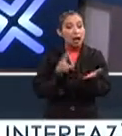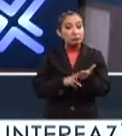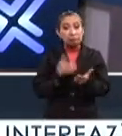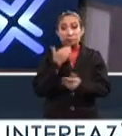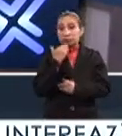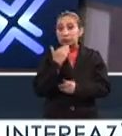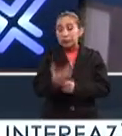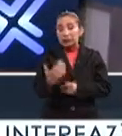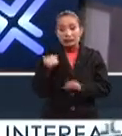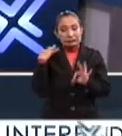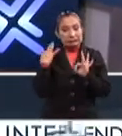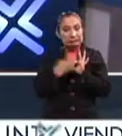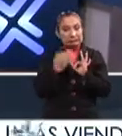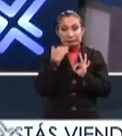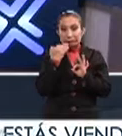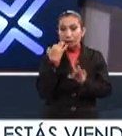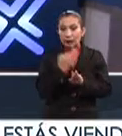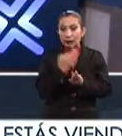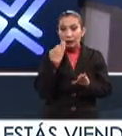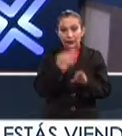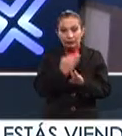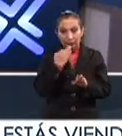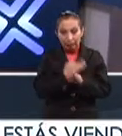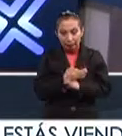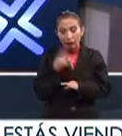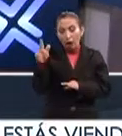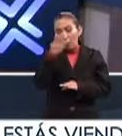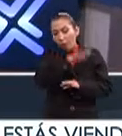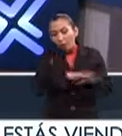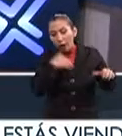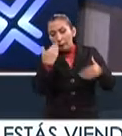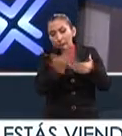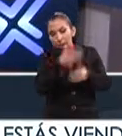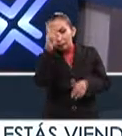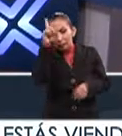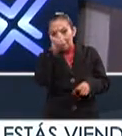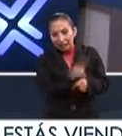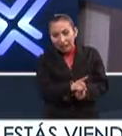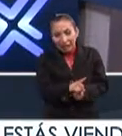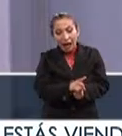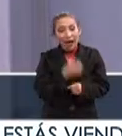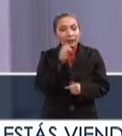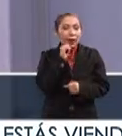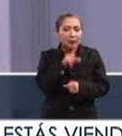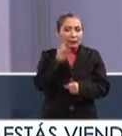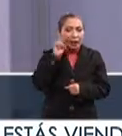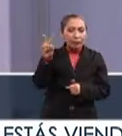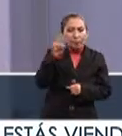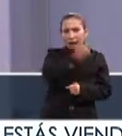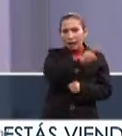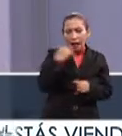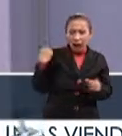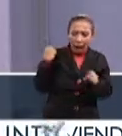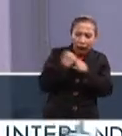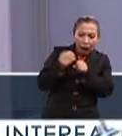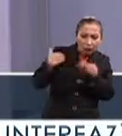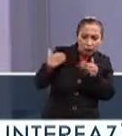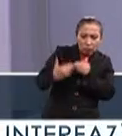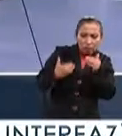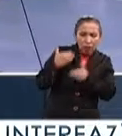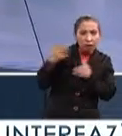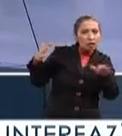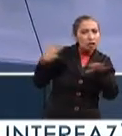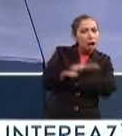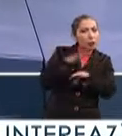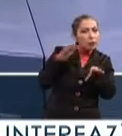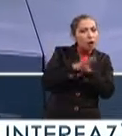además muy pertinente, como bien lo decías, Trixia, en el marco de este día, que además, bueno, se ha visto en los últimos años una